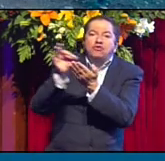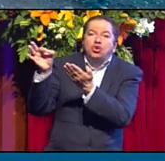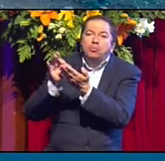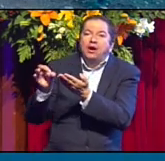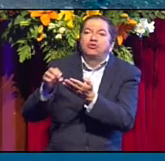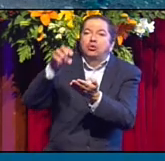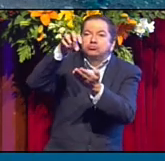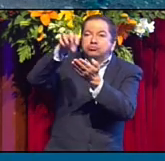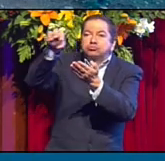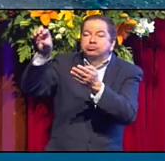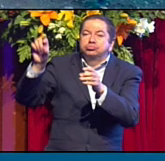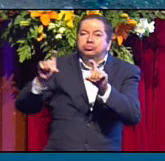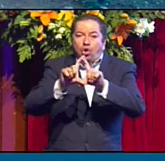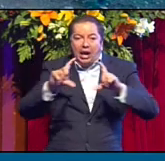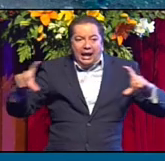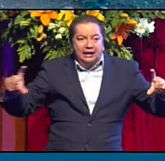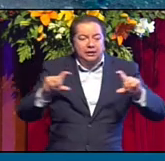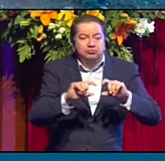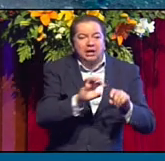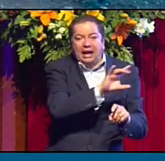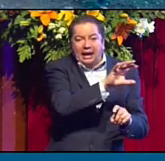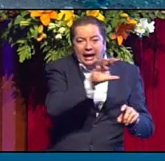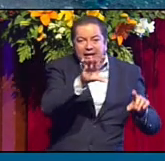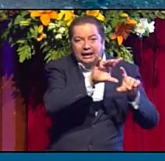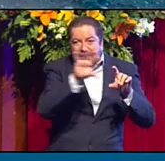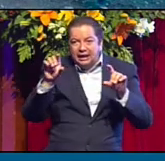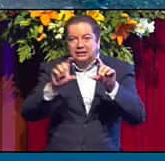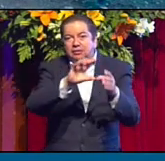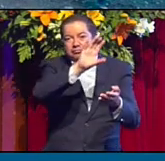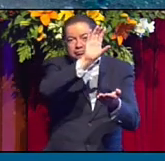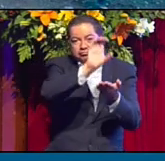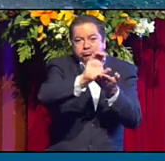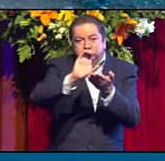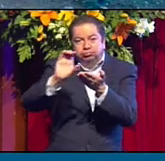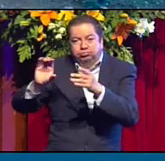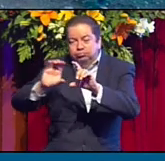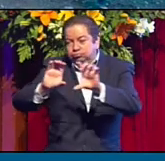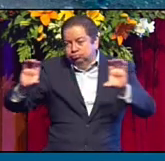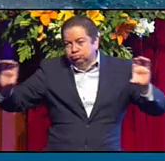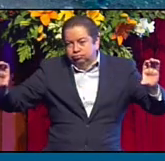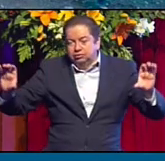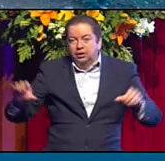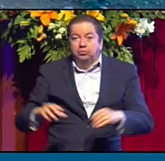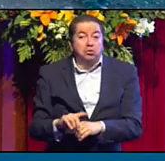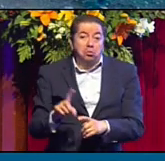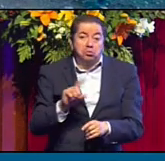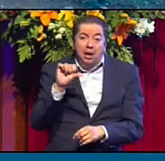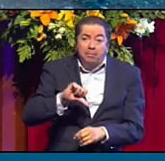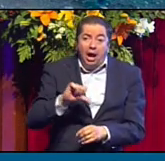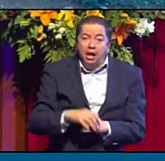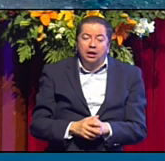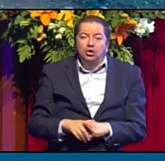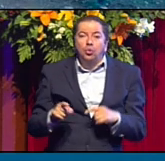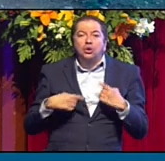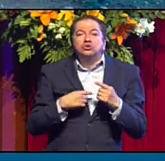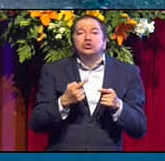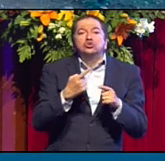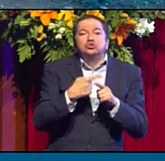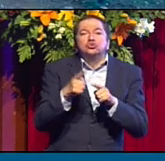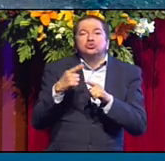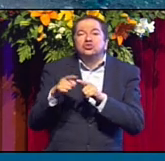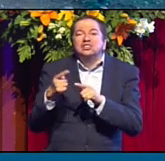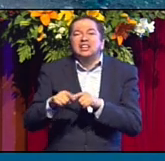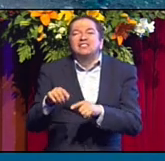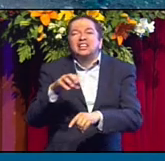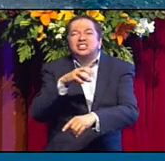no me equivoco, 14 pueblos con letras volumétricas en nuestra comuna. No está mal, considerando que cuando vamos a diferentes ciudades del país,